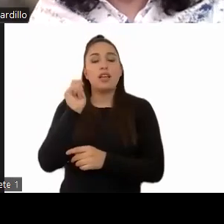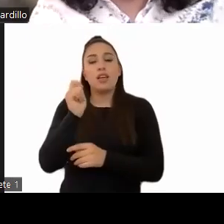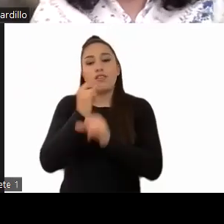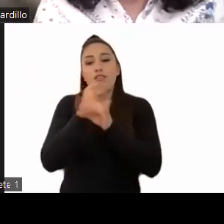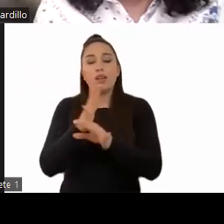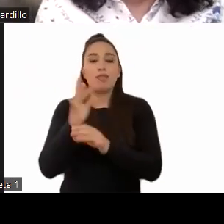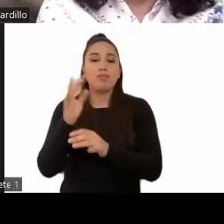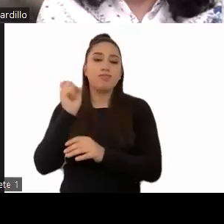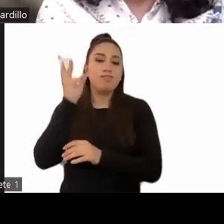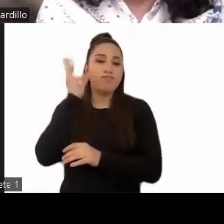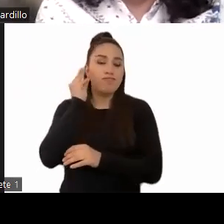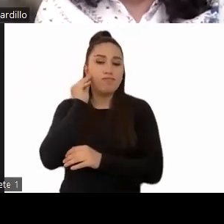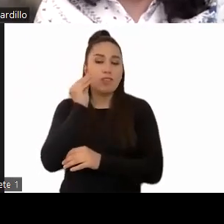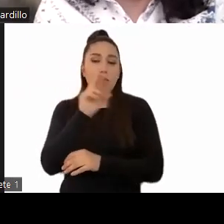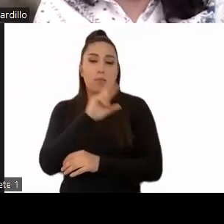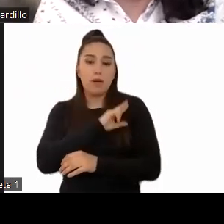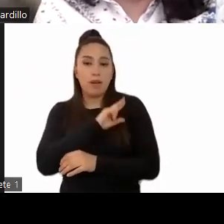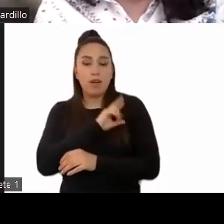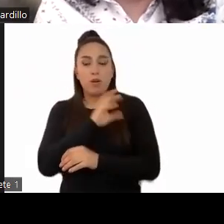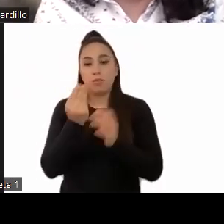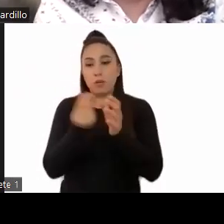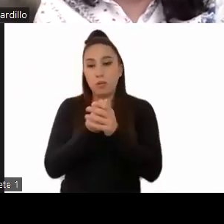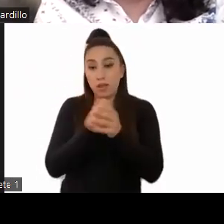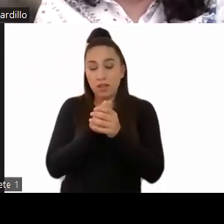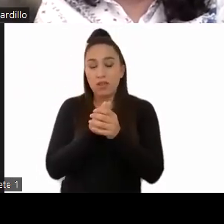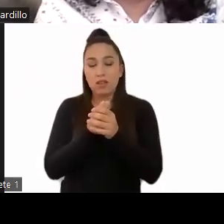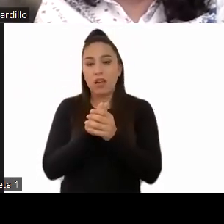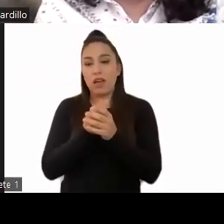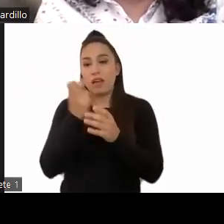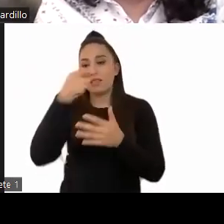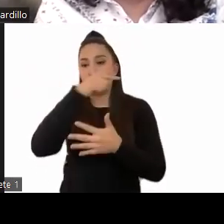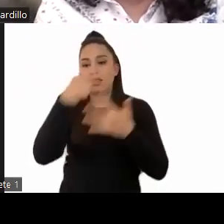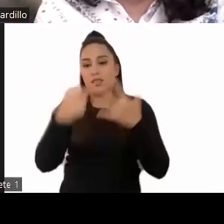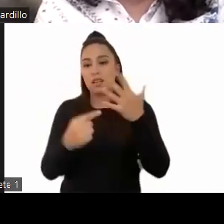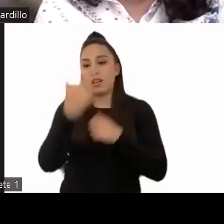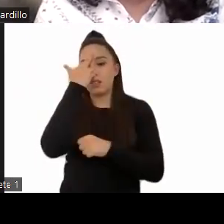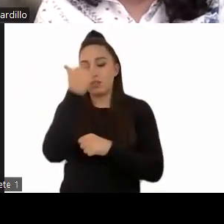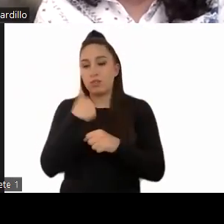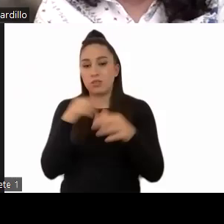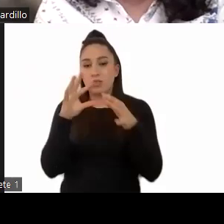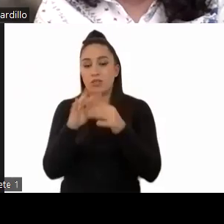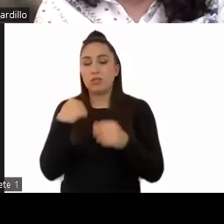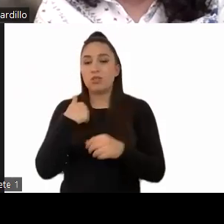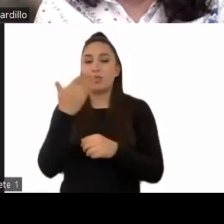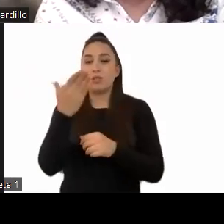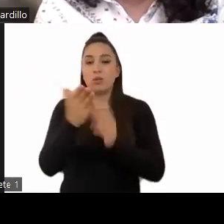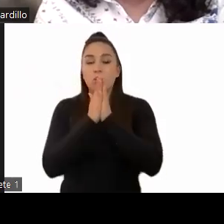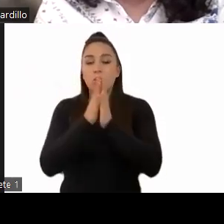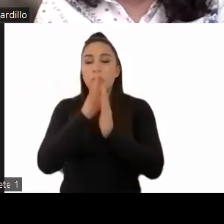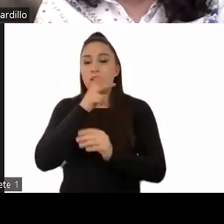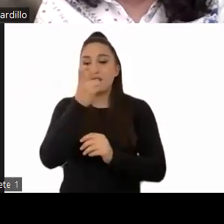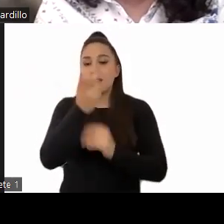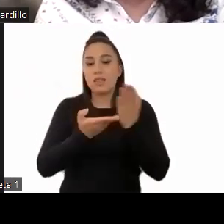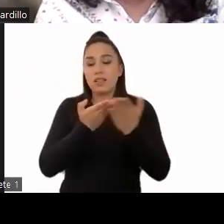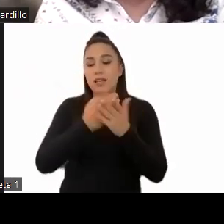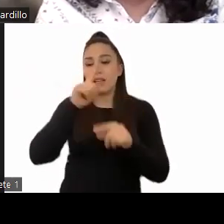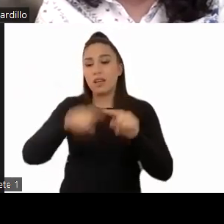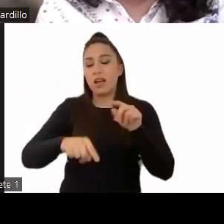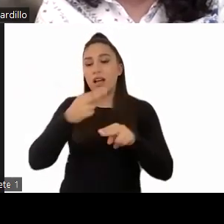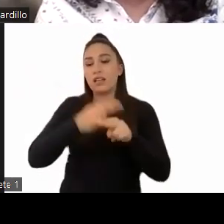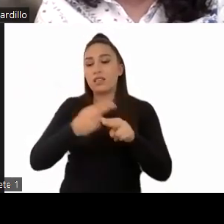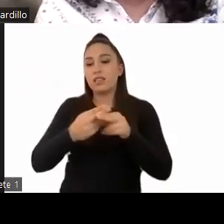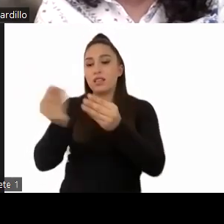estas son solo algunas de las razones por lo cual se hace necesario prorrogar el presente dictamen en tanto no se haga